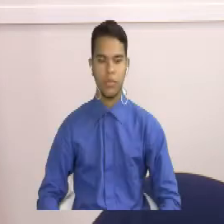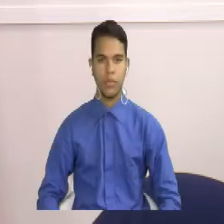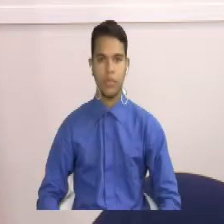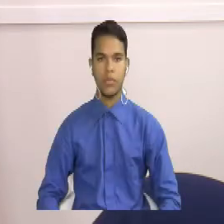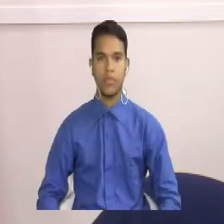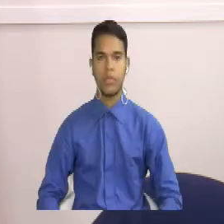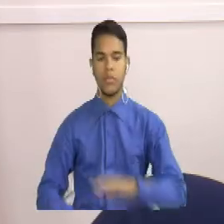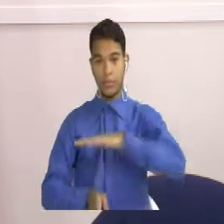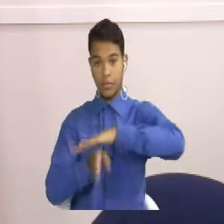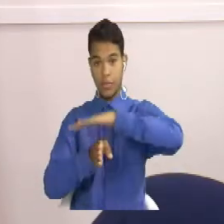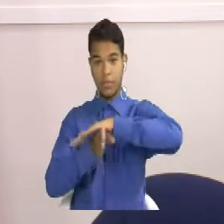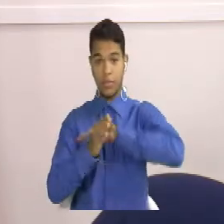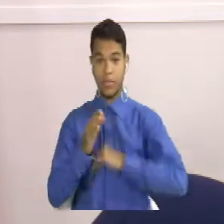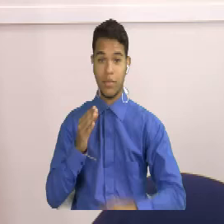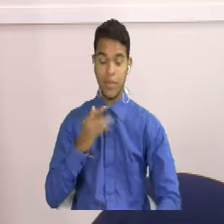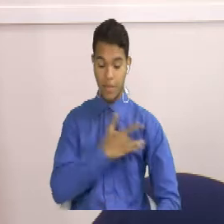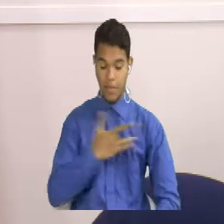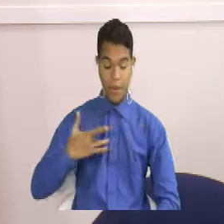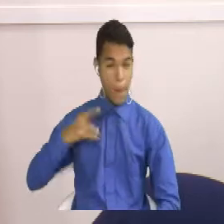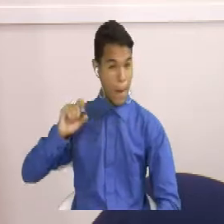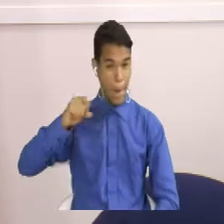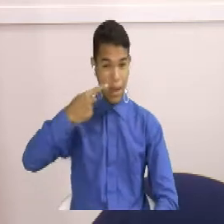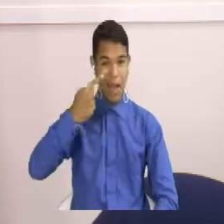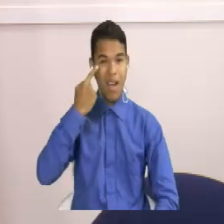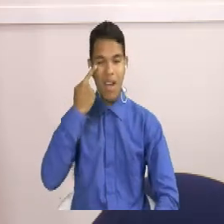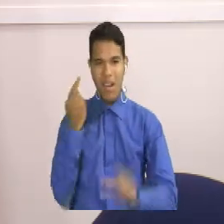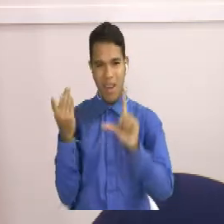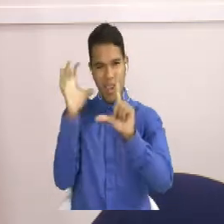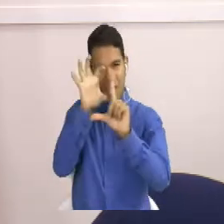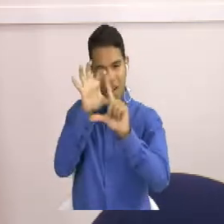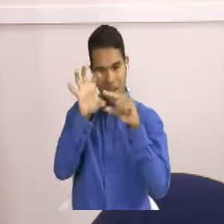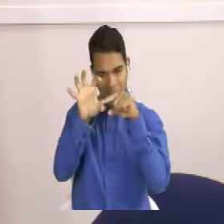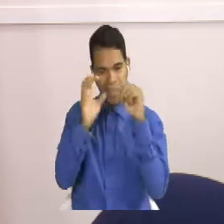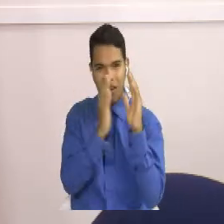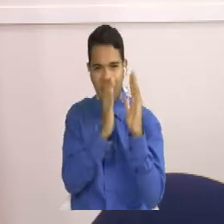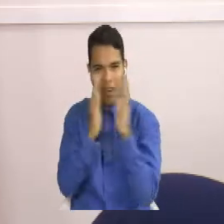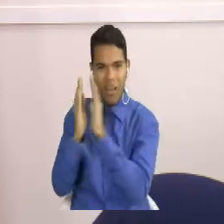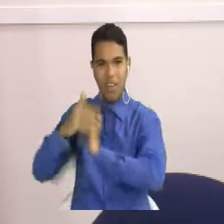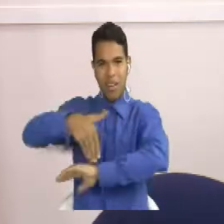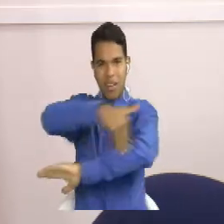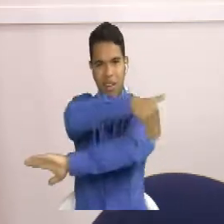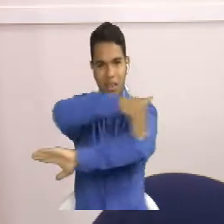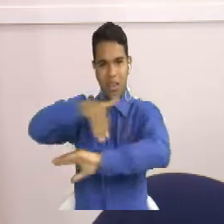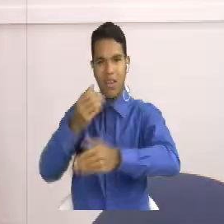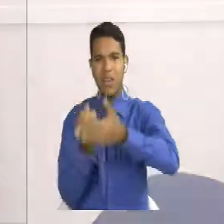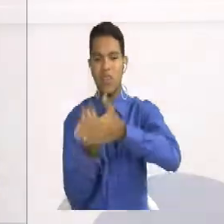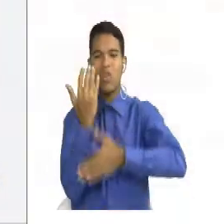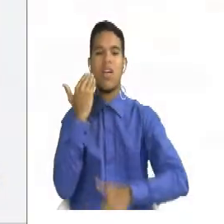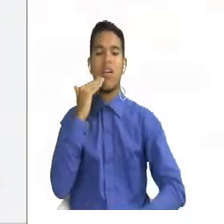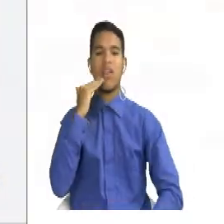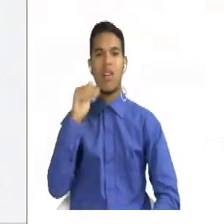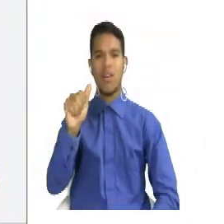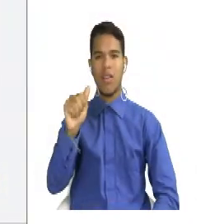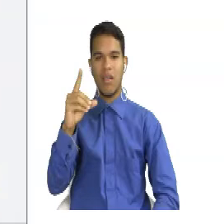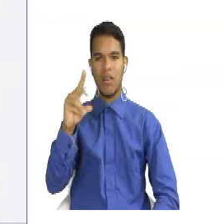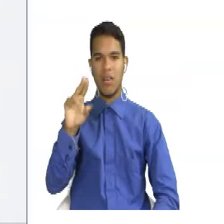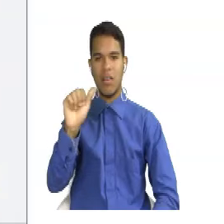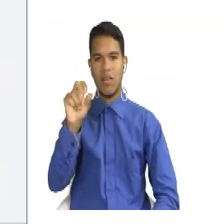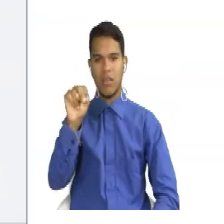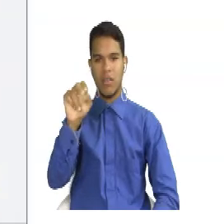Bueno, y continuamos con Primero la Salud. Ustedes en pantalla van a poder observar la nueva dirección donde está ubicado Adrián Hernández, en la calle 48,